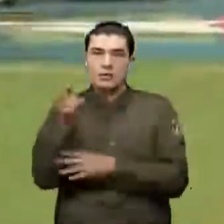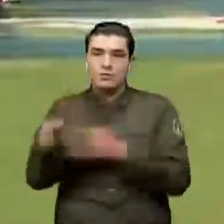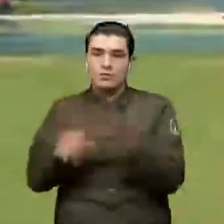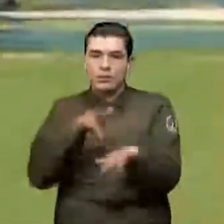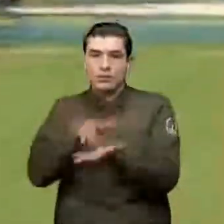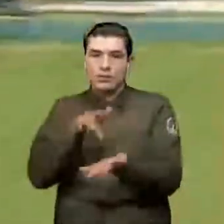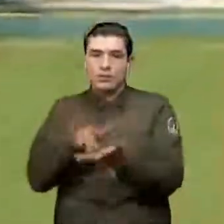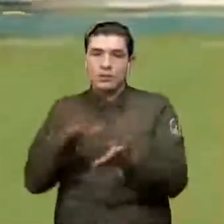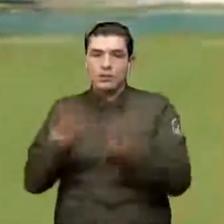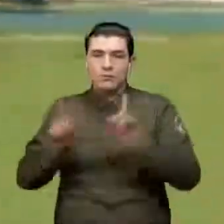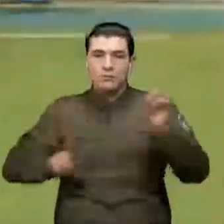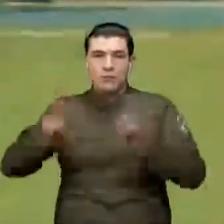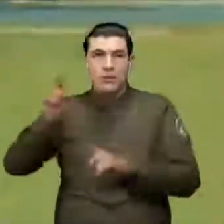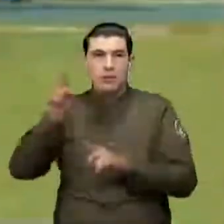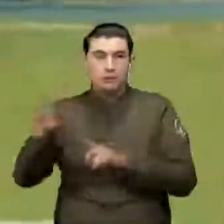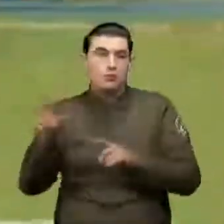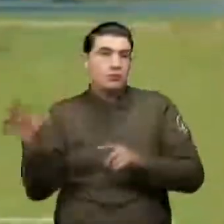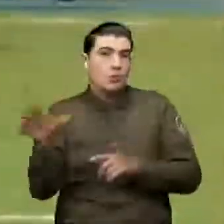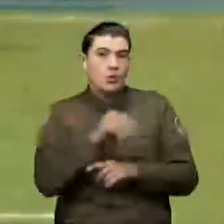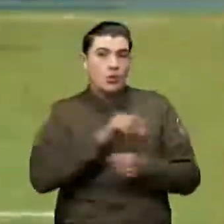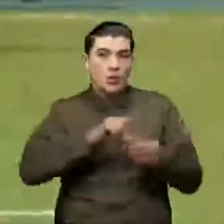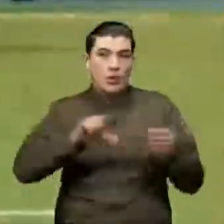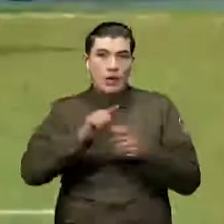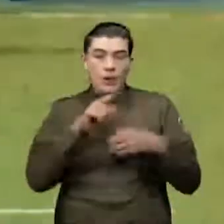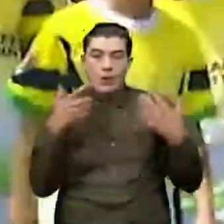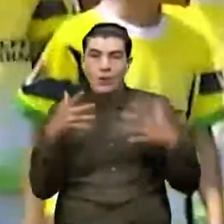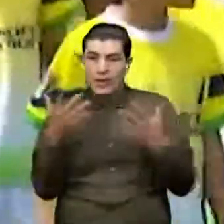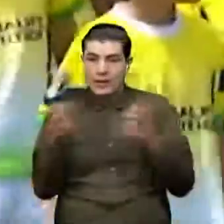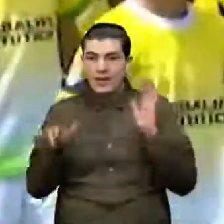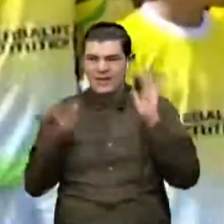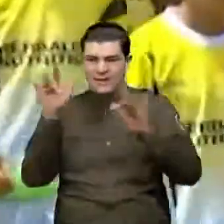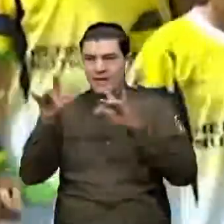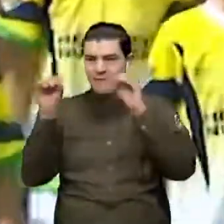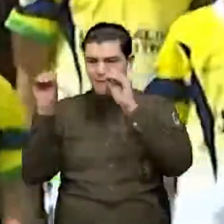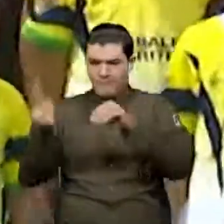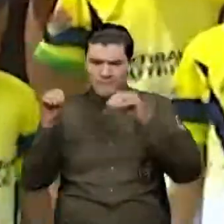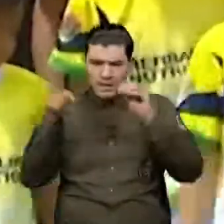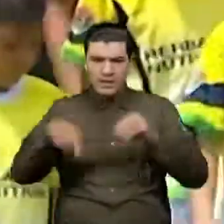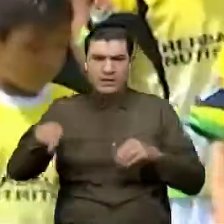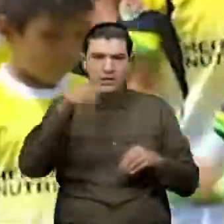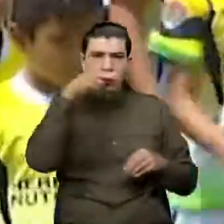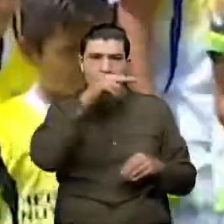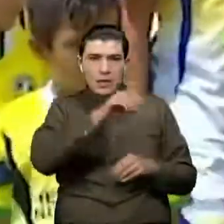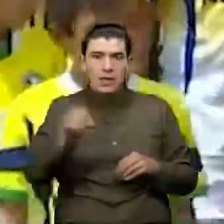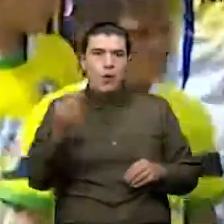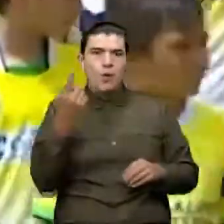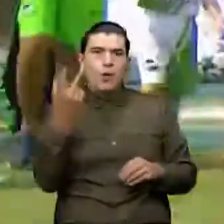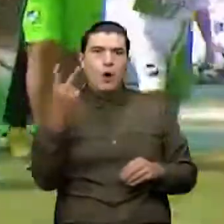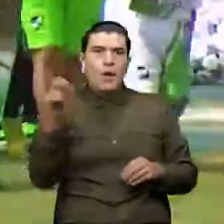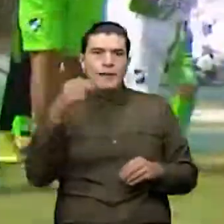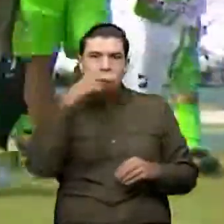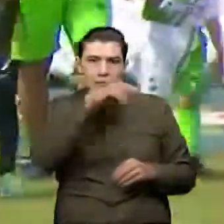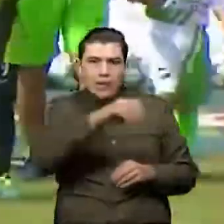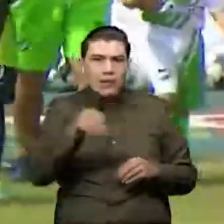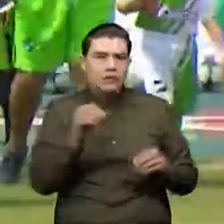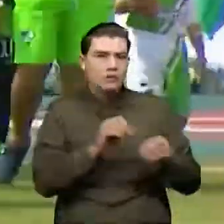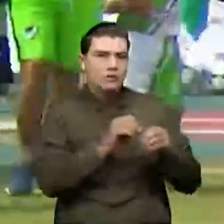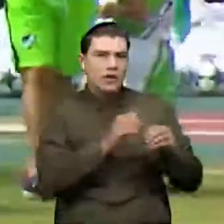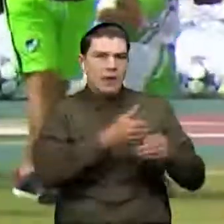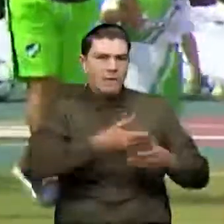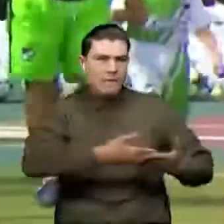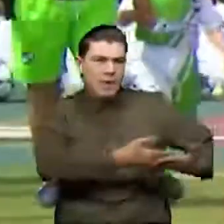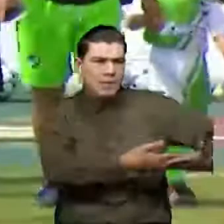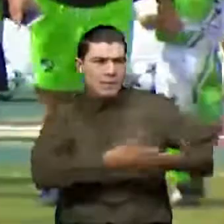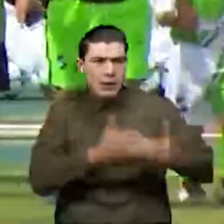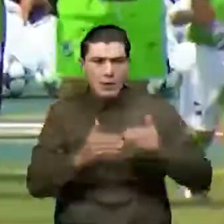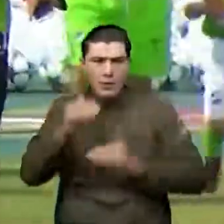de la liga. Todos buscan dar una formación integral a los niños. Tenemos 120 niños en este momento, en el cual tenemos categorías desde la baby hasta